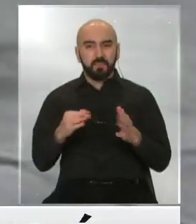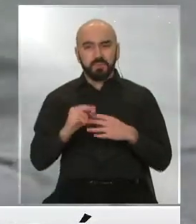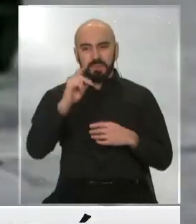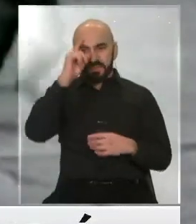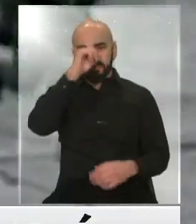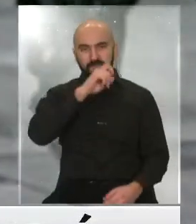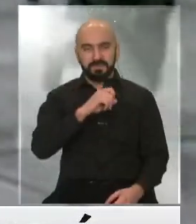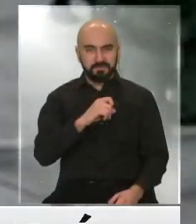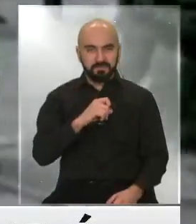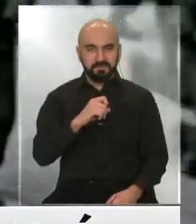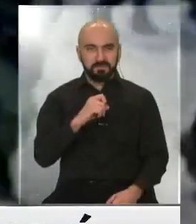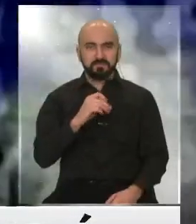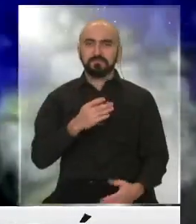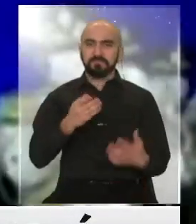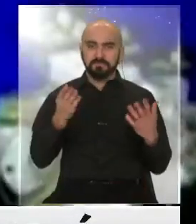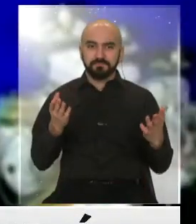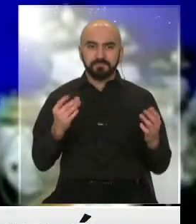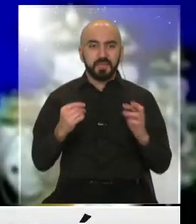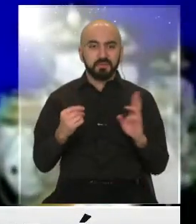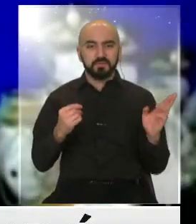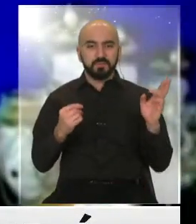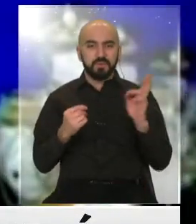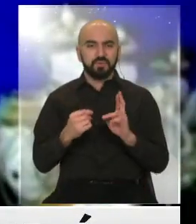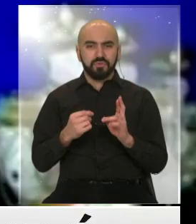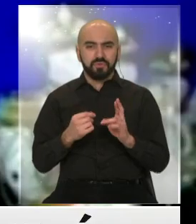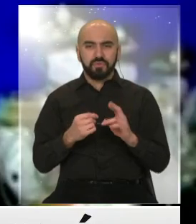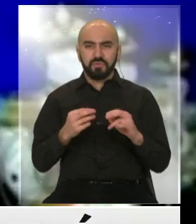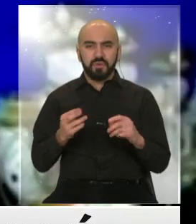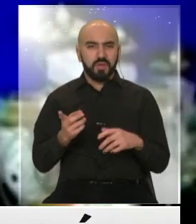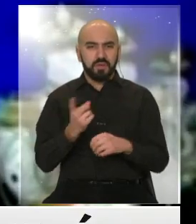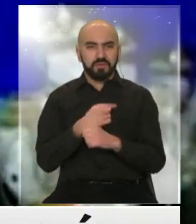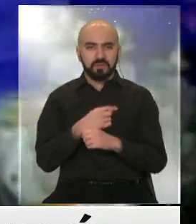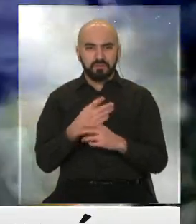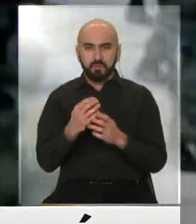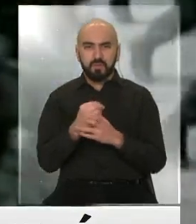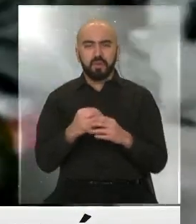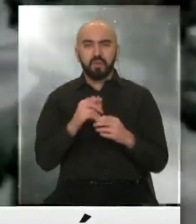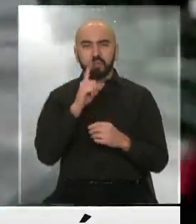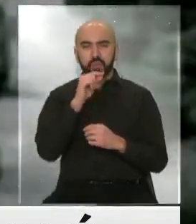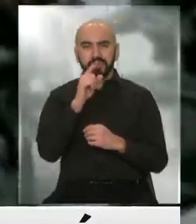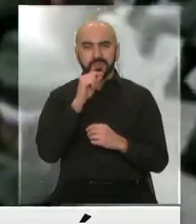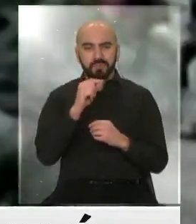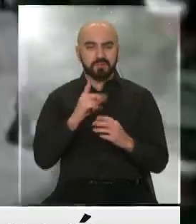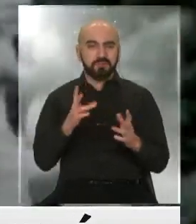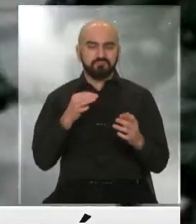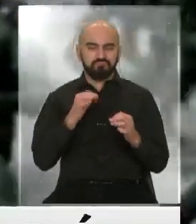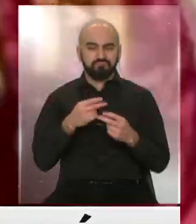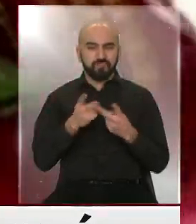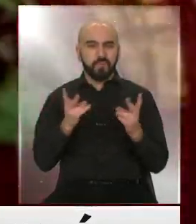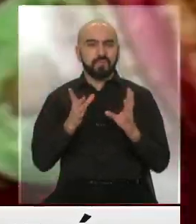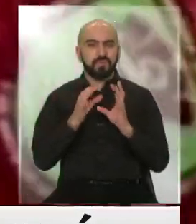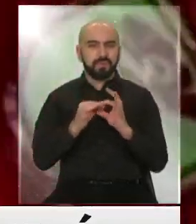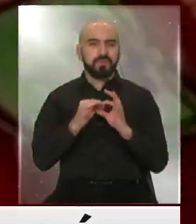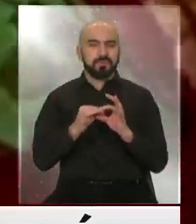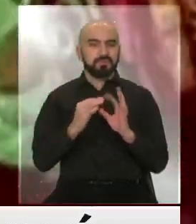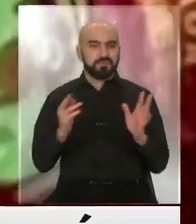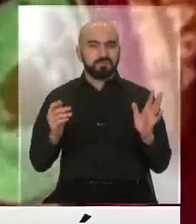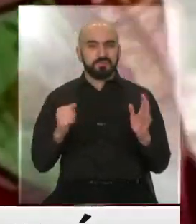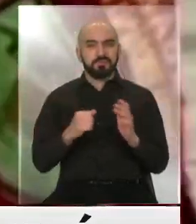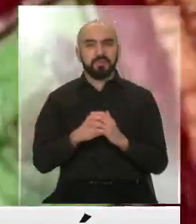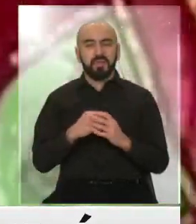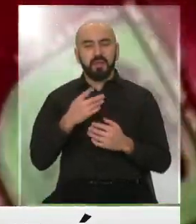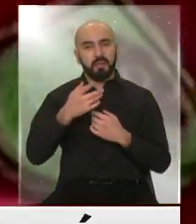difícil. Guaidó le respondió de inmediato, fue a través de su cuenta de Twitter, que agradeció las palabras